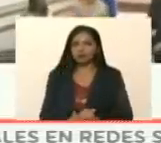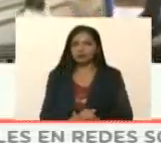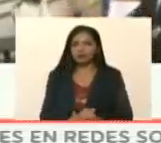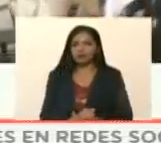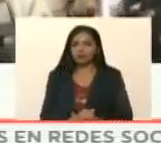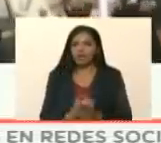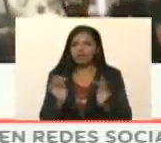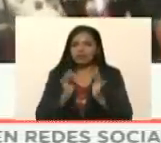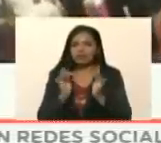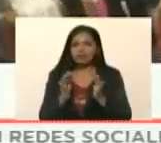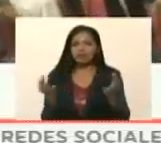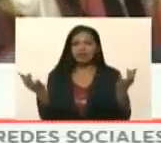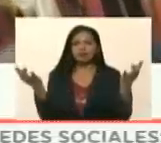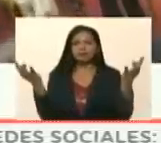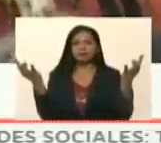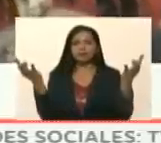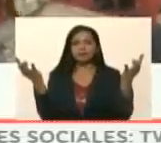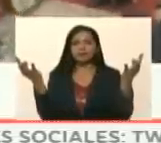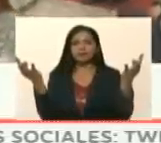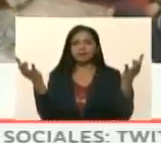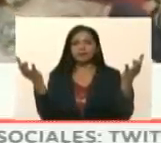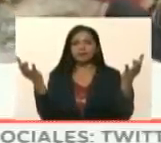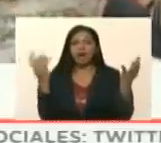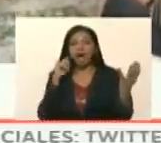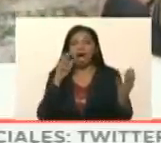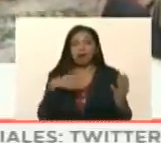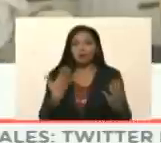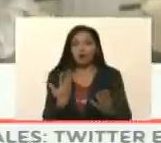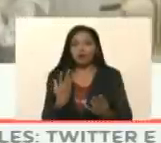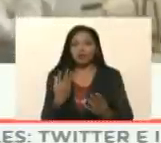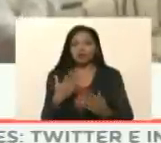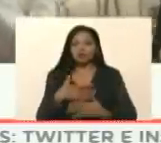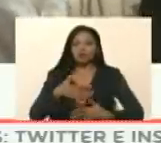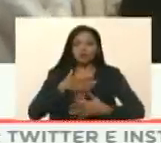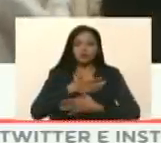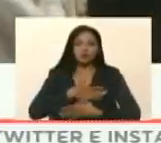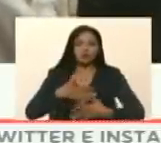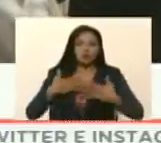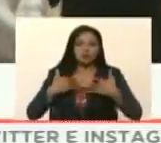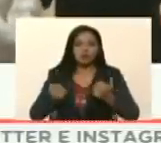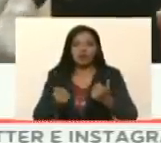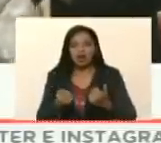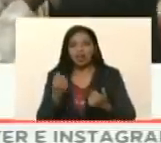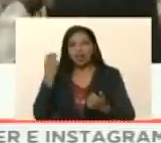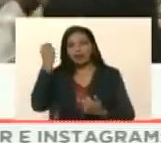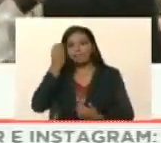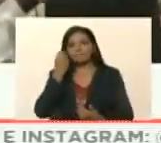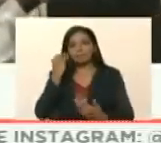de meditación que permiten sanar el cuerpo, sanar la mente.